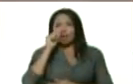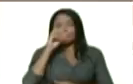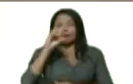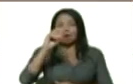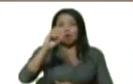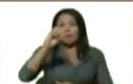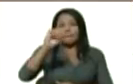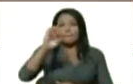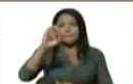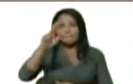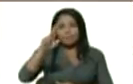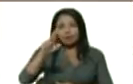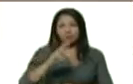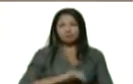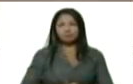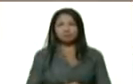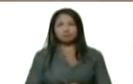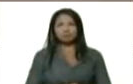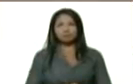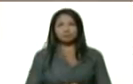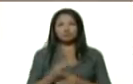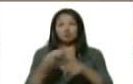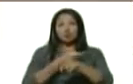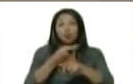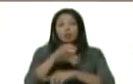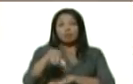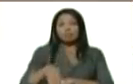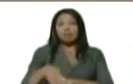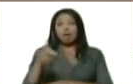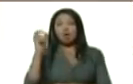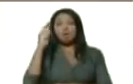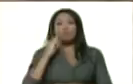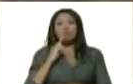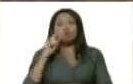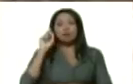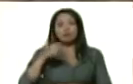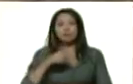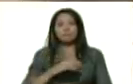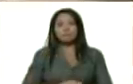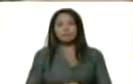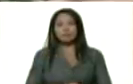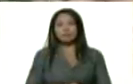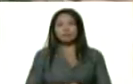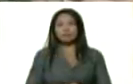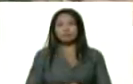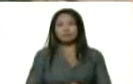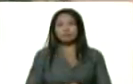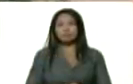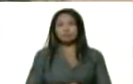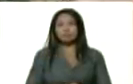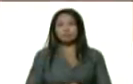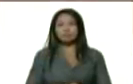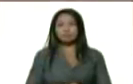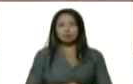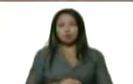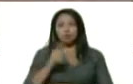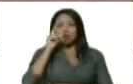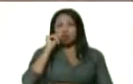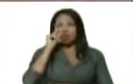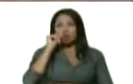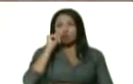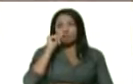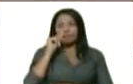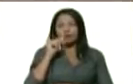querido hermano y compañero. Está el gobernador del Estado Bolívar, mi mayor general Justo Noguera